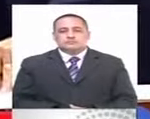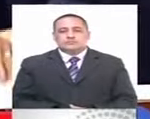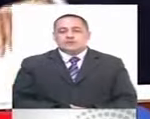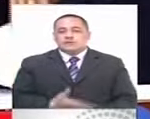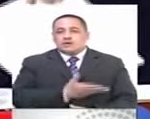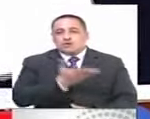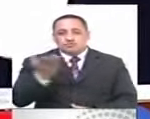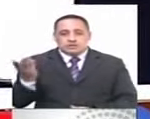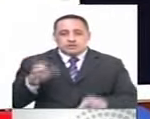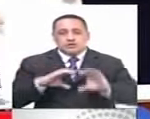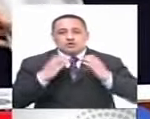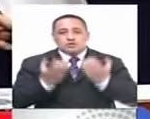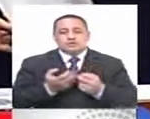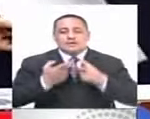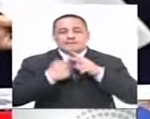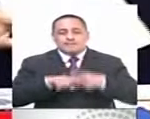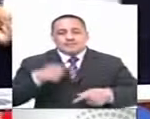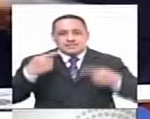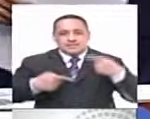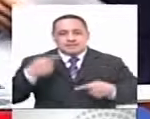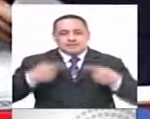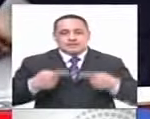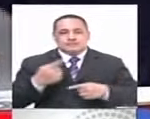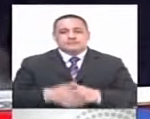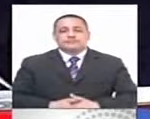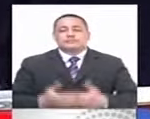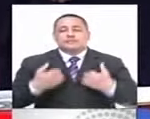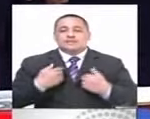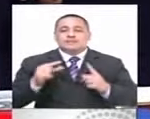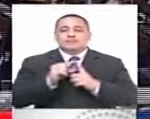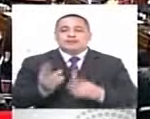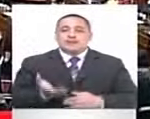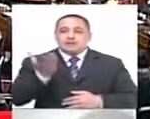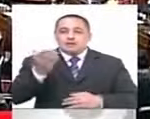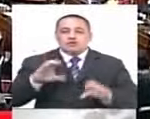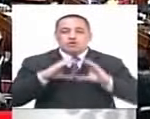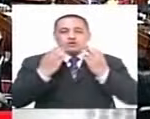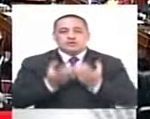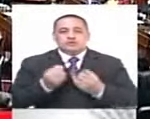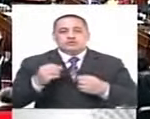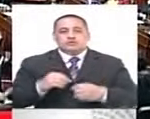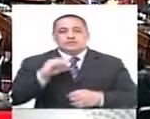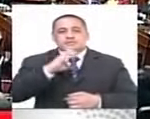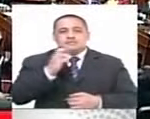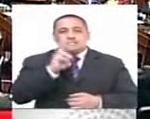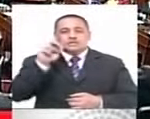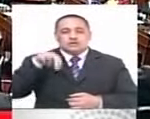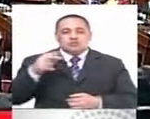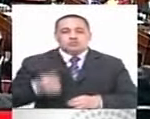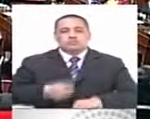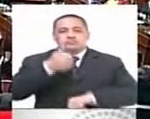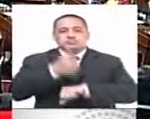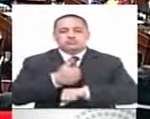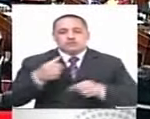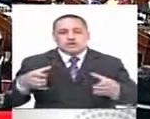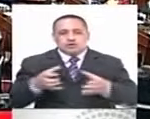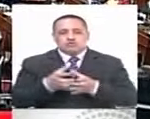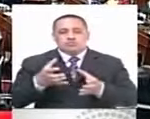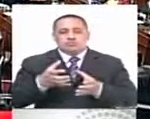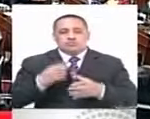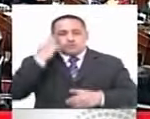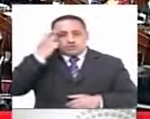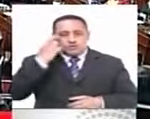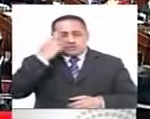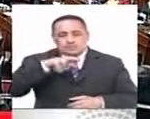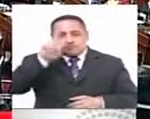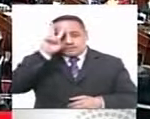Señores congresistas, se da inicio al debate. Tiene la palabra el congresista Cerrón Rojas, portavoz del Grupo Parlamentario